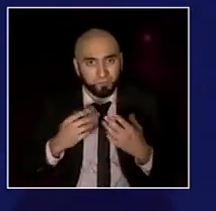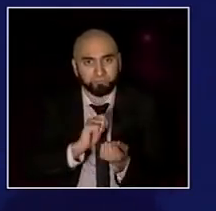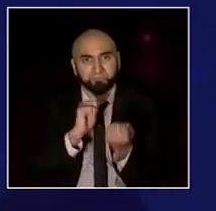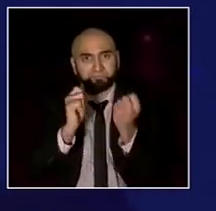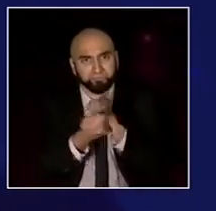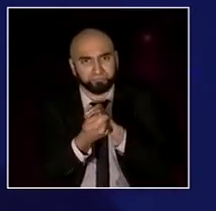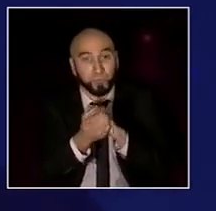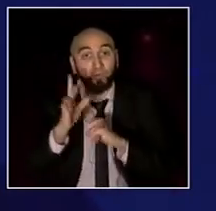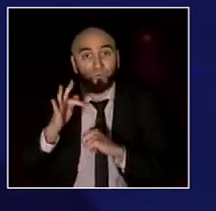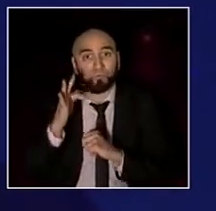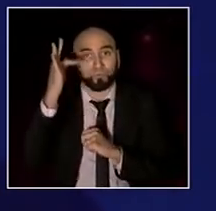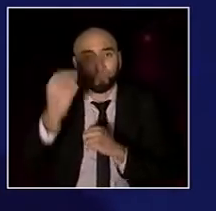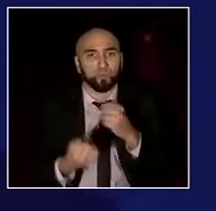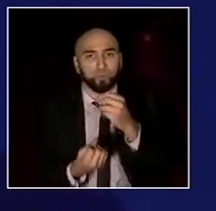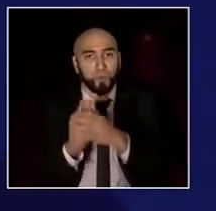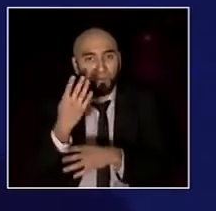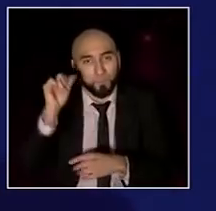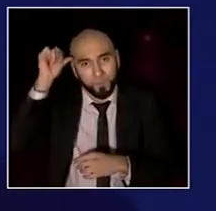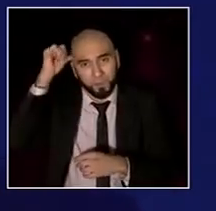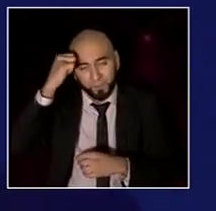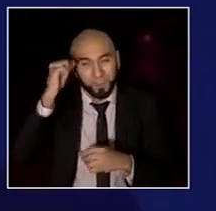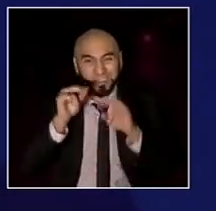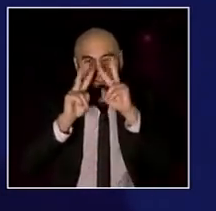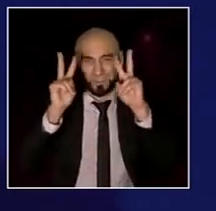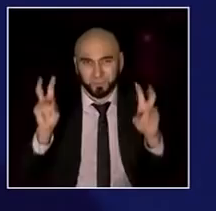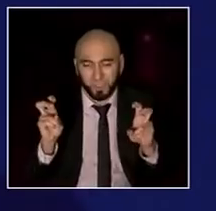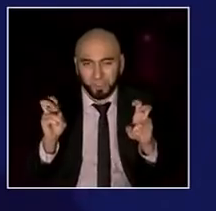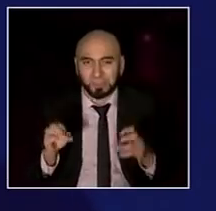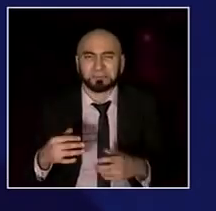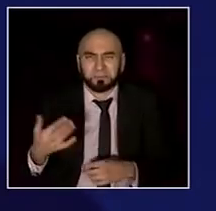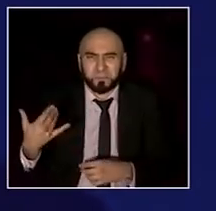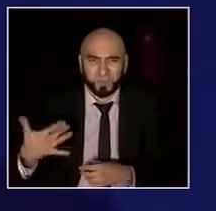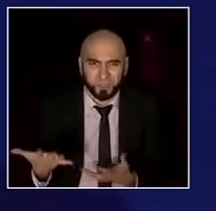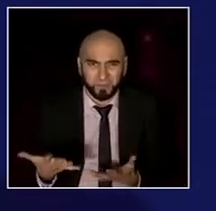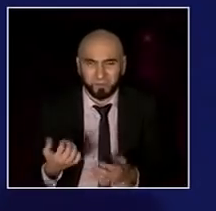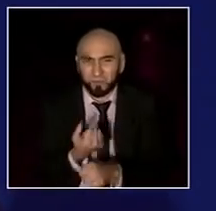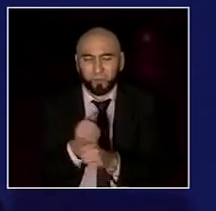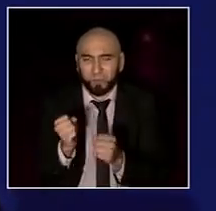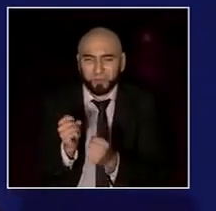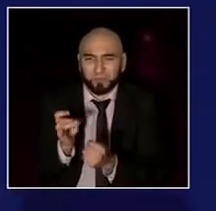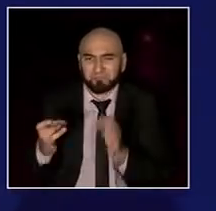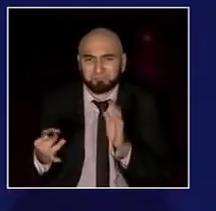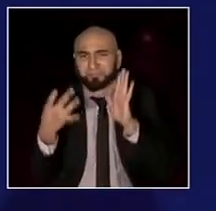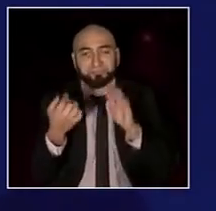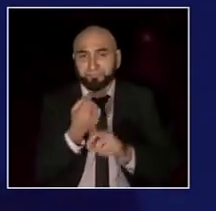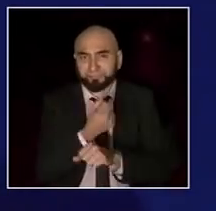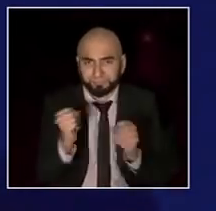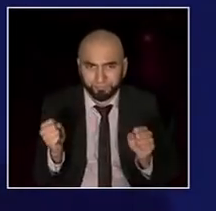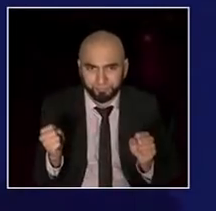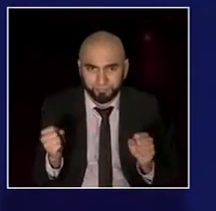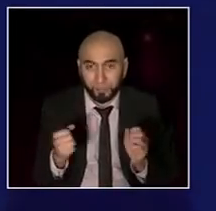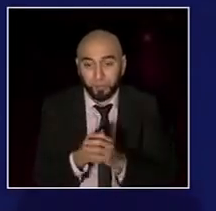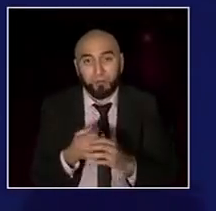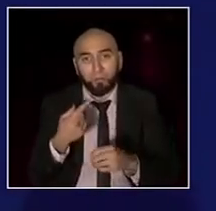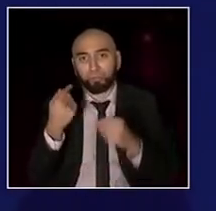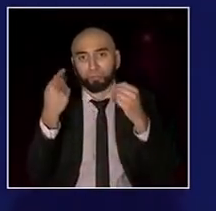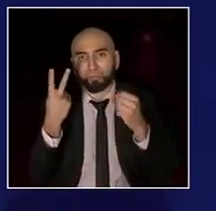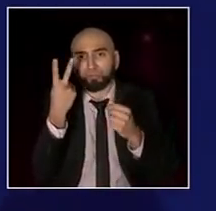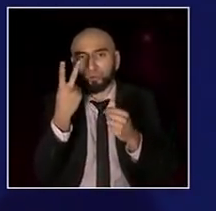nuevos paradigmas es un desafío ineludible. Leí ayer que se perfilan dos corrientes filosóficas en relación a los